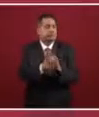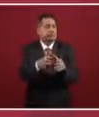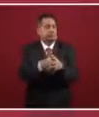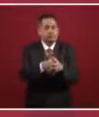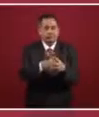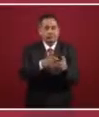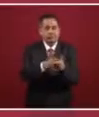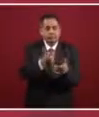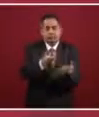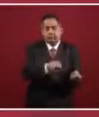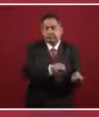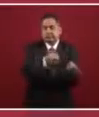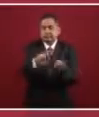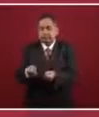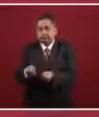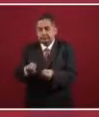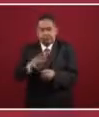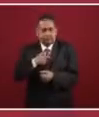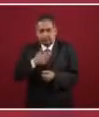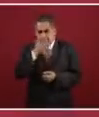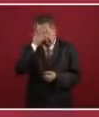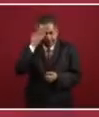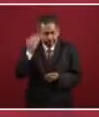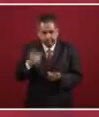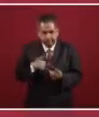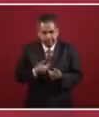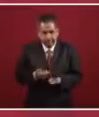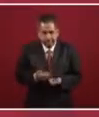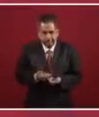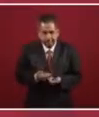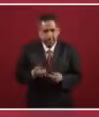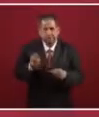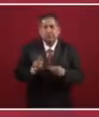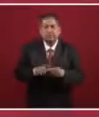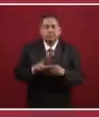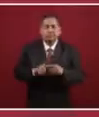había entregado el dinero, a quien había